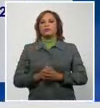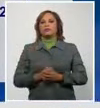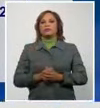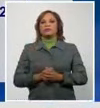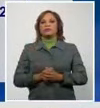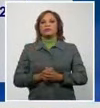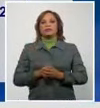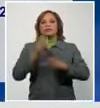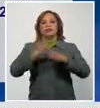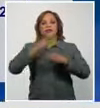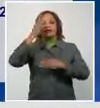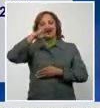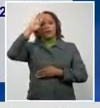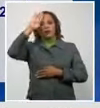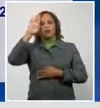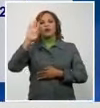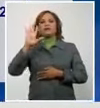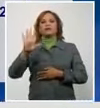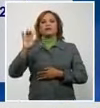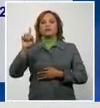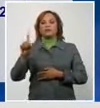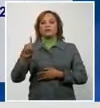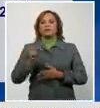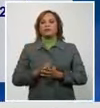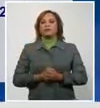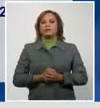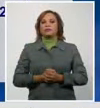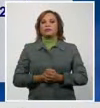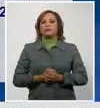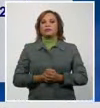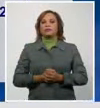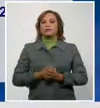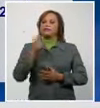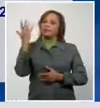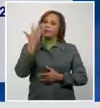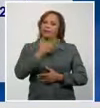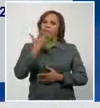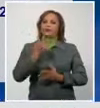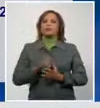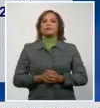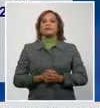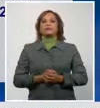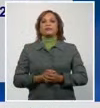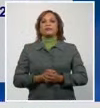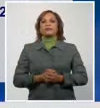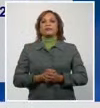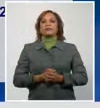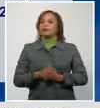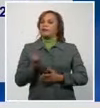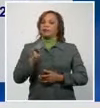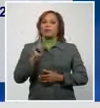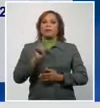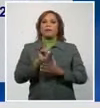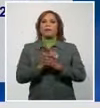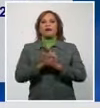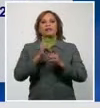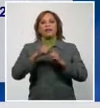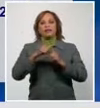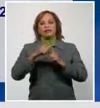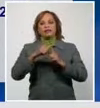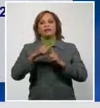Santiago de Cuba, 51. Perdónenme, Matanza no es 471.